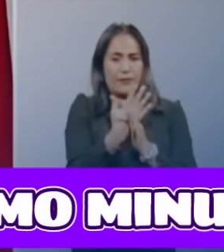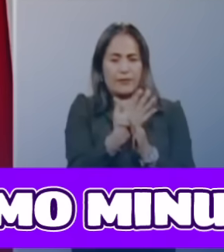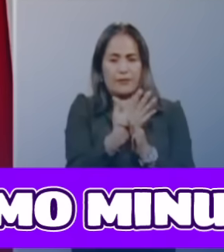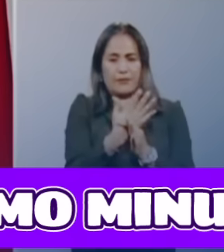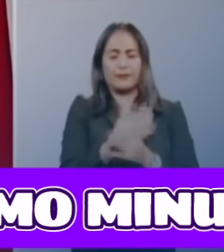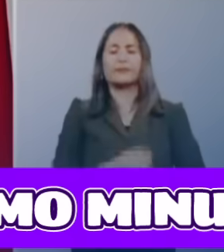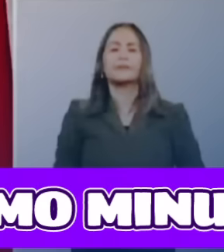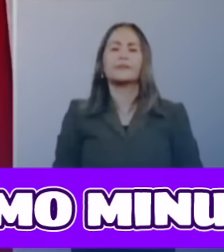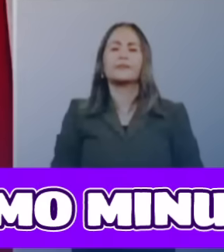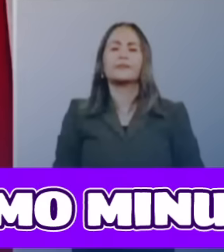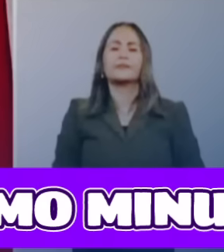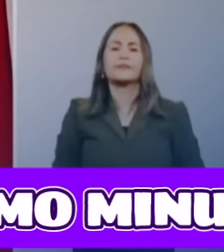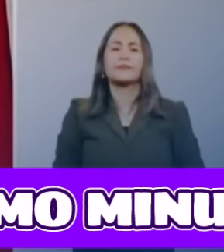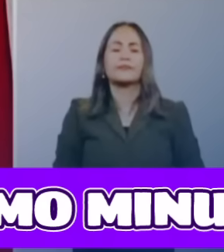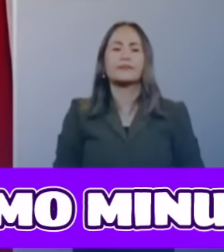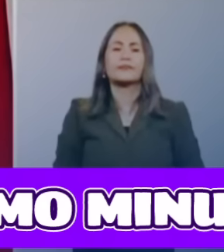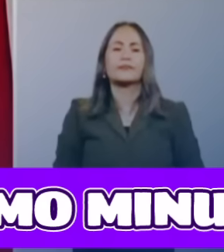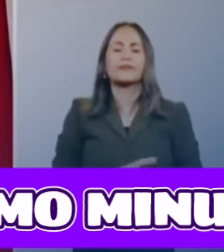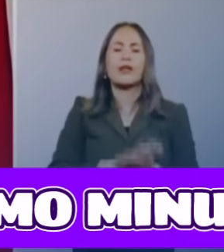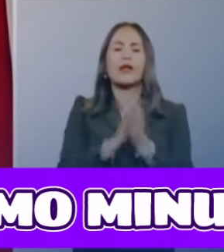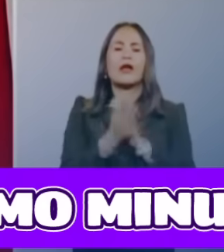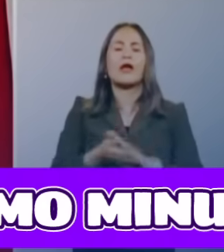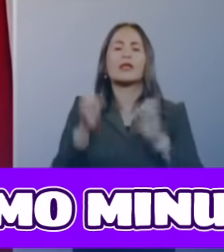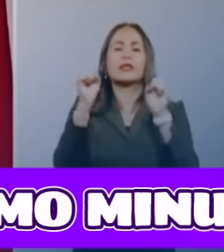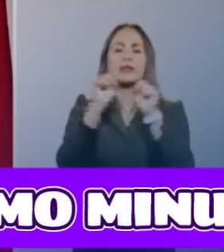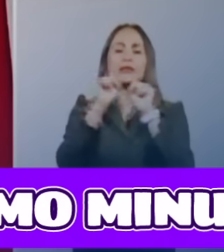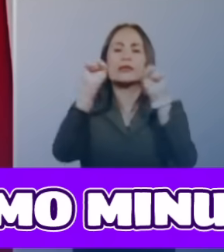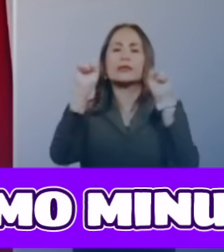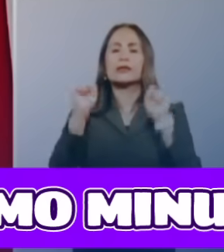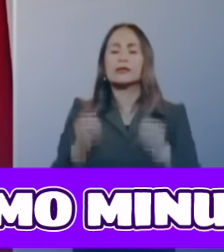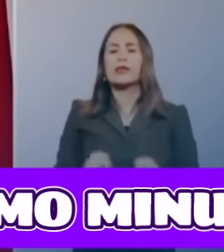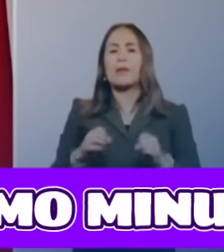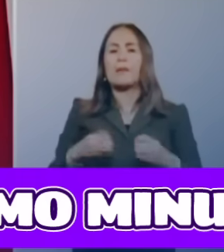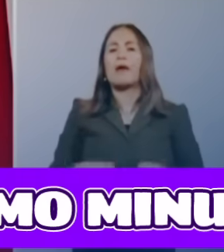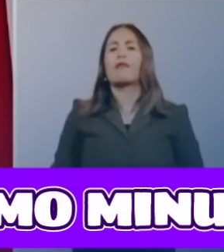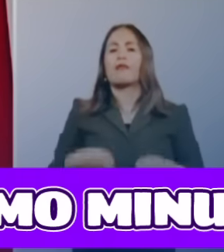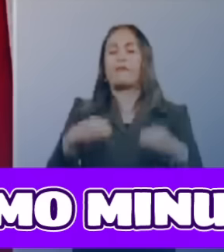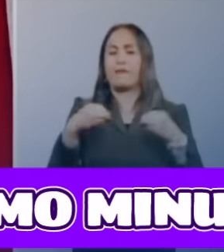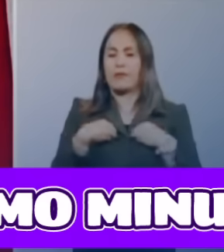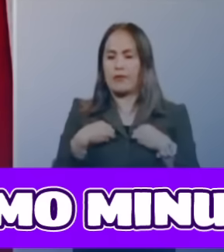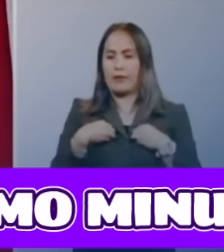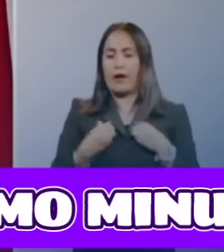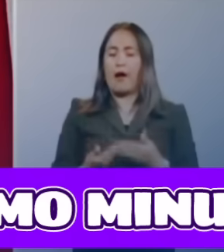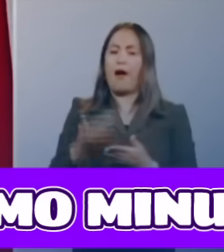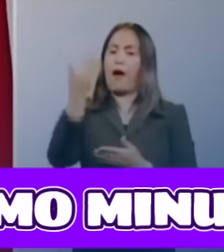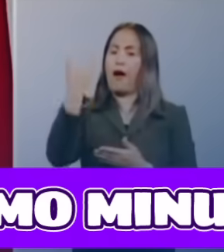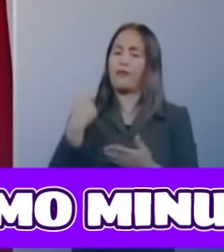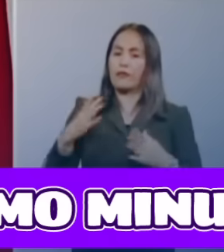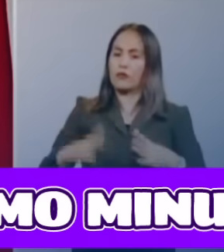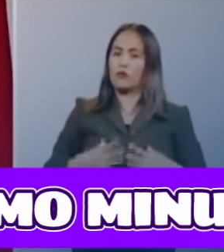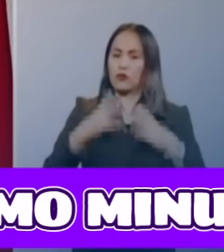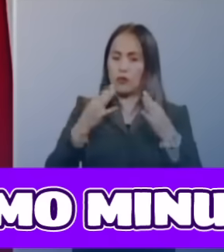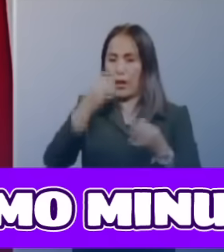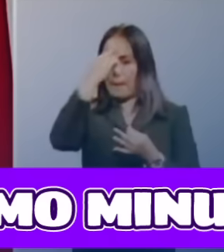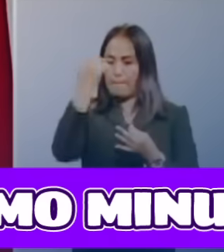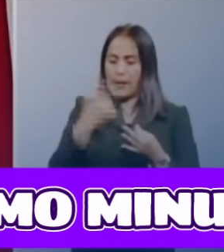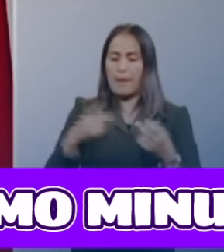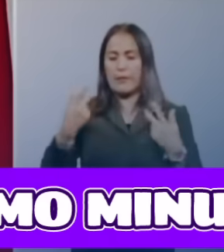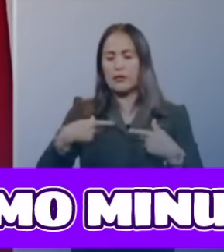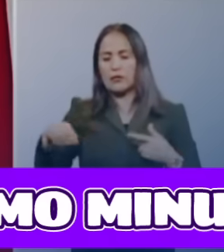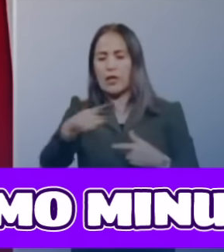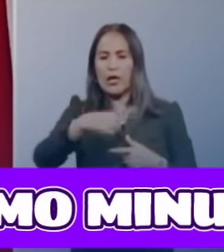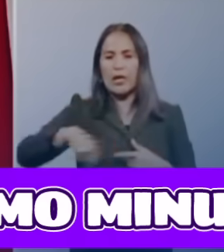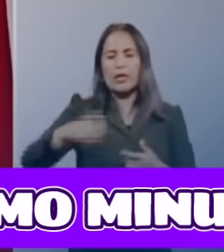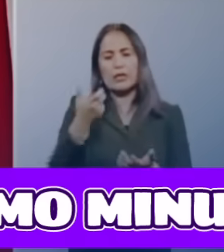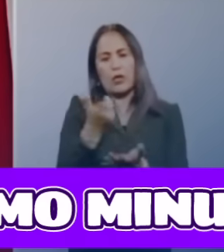Constitución, es un sistema de vida fundado en el constante mejoramiento económico,